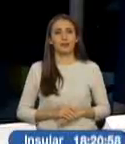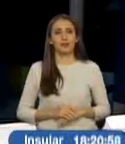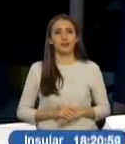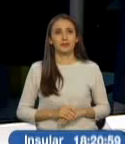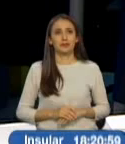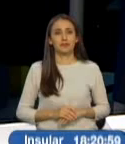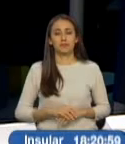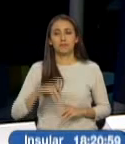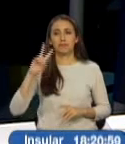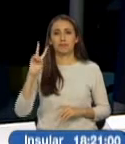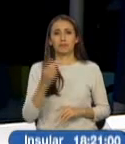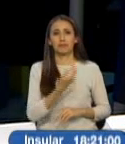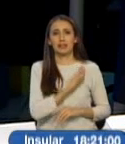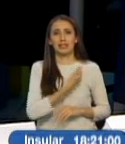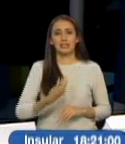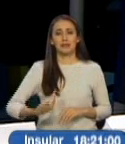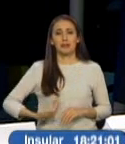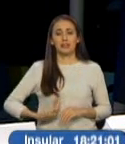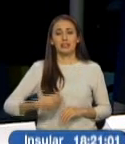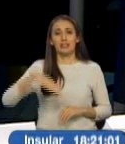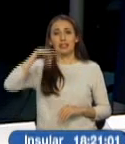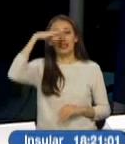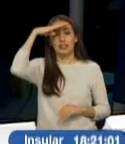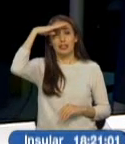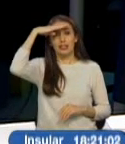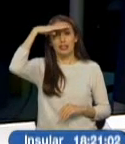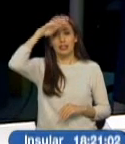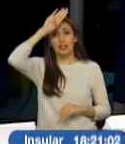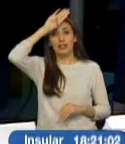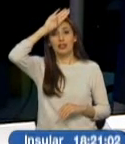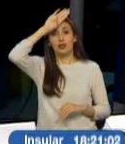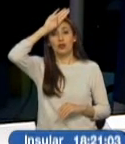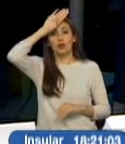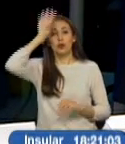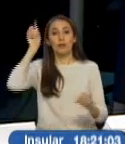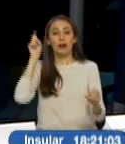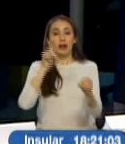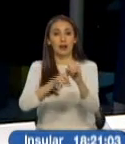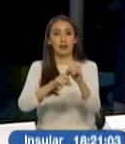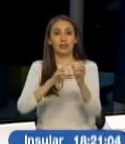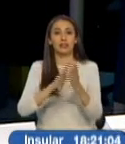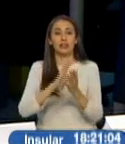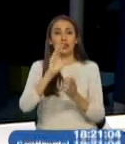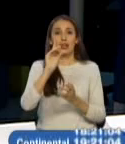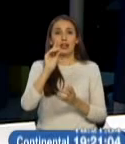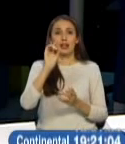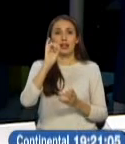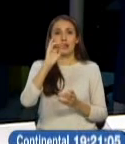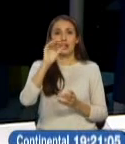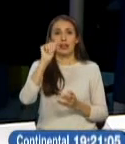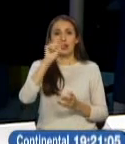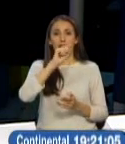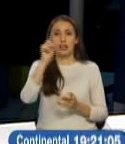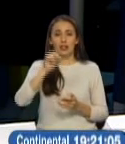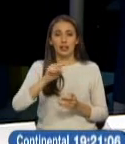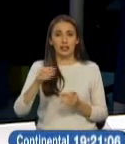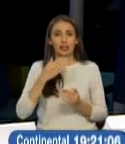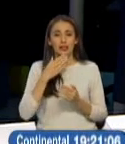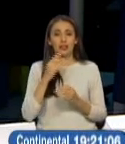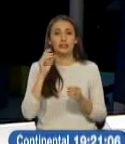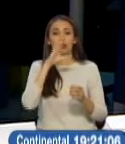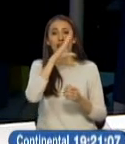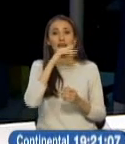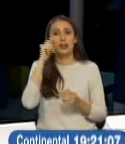El vicepresidente de Cuba, Miguel Díaz-Canel, quien asistió al cambio de mando, aseguró que el exmandatario Rafael Correa es uno de los